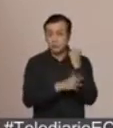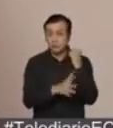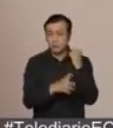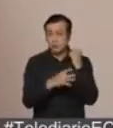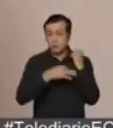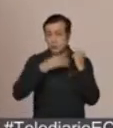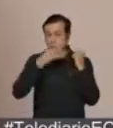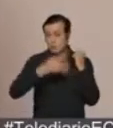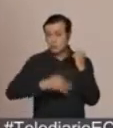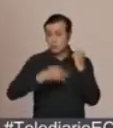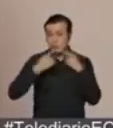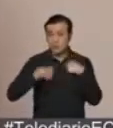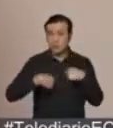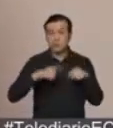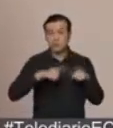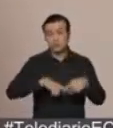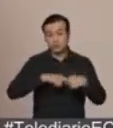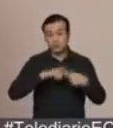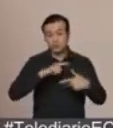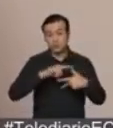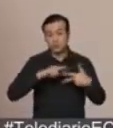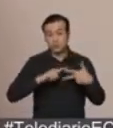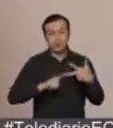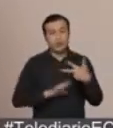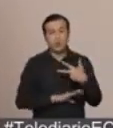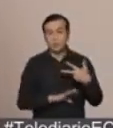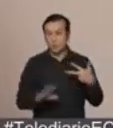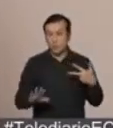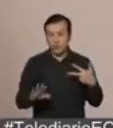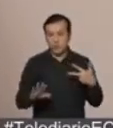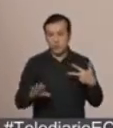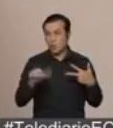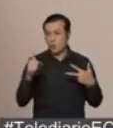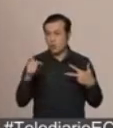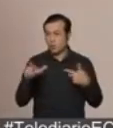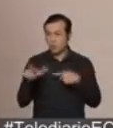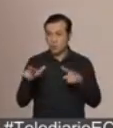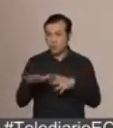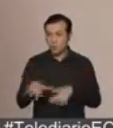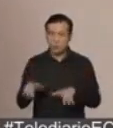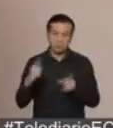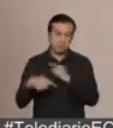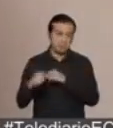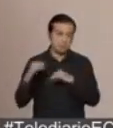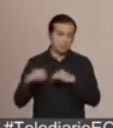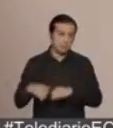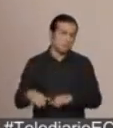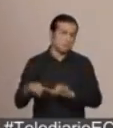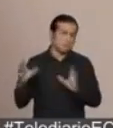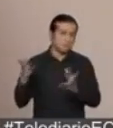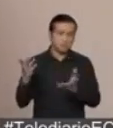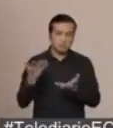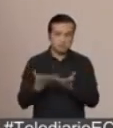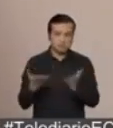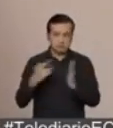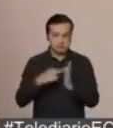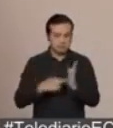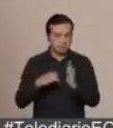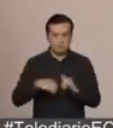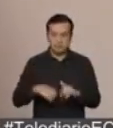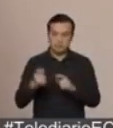fue la suspensión de tres establecimientos, pero no de los otros establecimientos que están registrados. Por lo